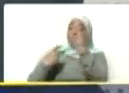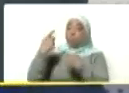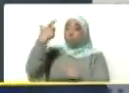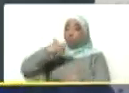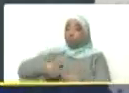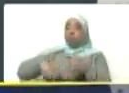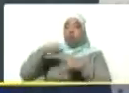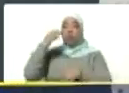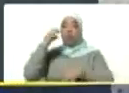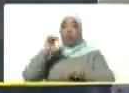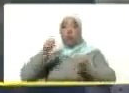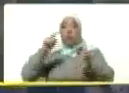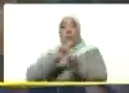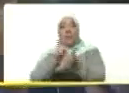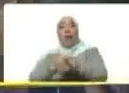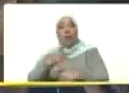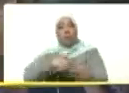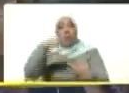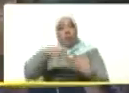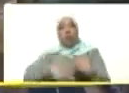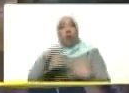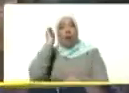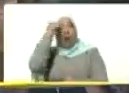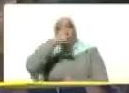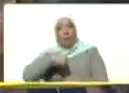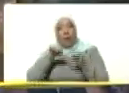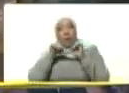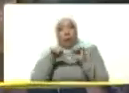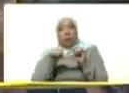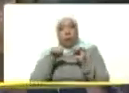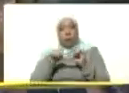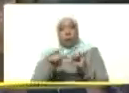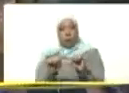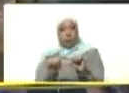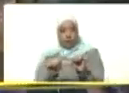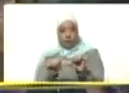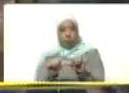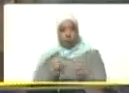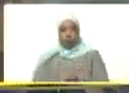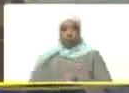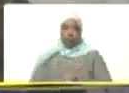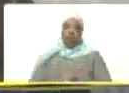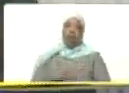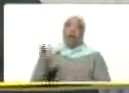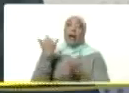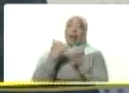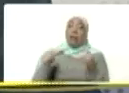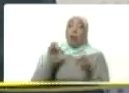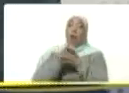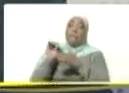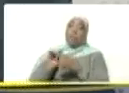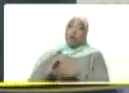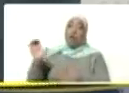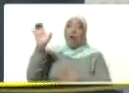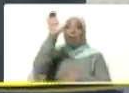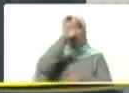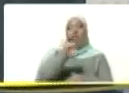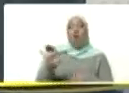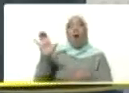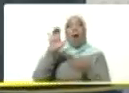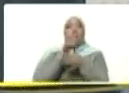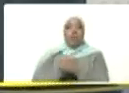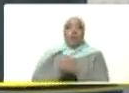creatividad, persistence, la persistencia and the solidarity of its constituent member states, y la solidaridad de sus estados miembros.